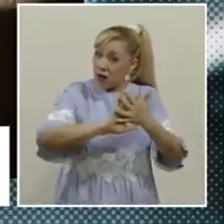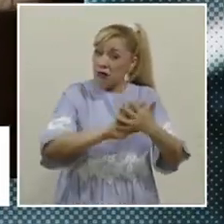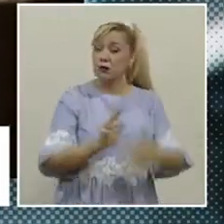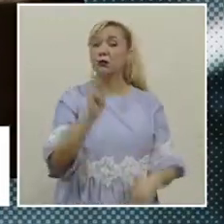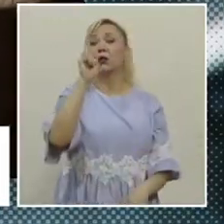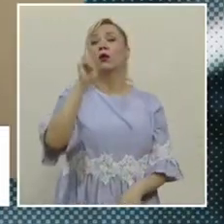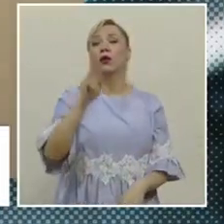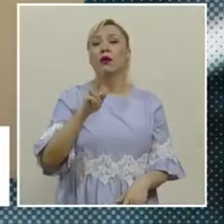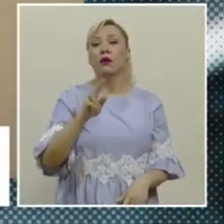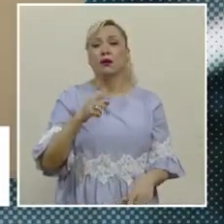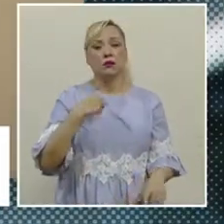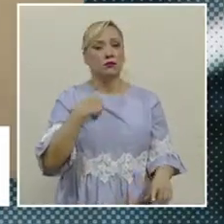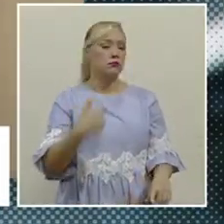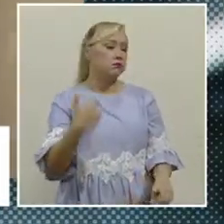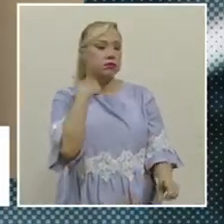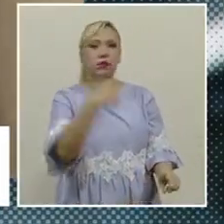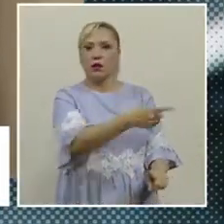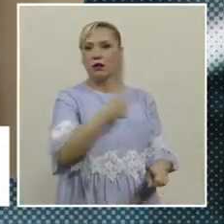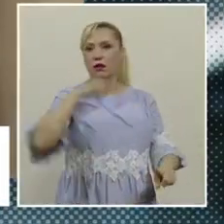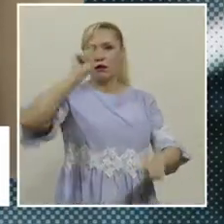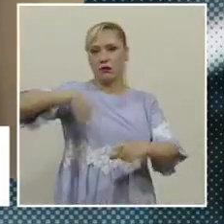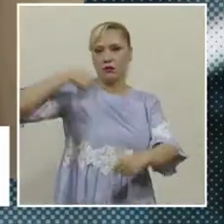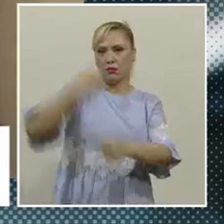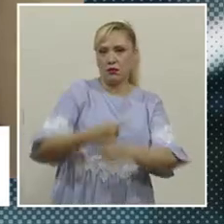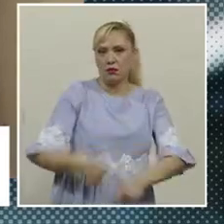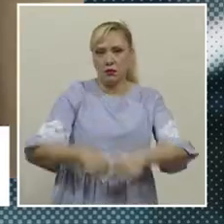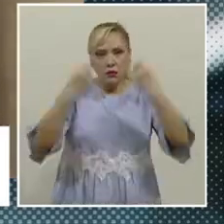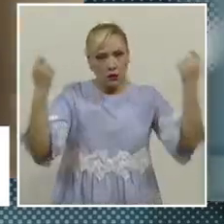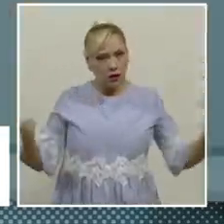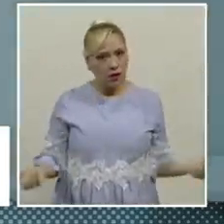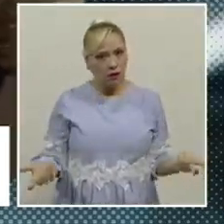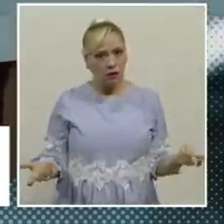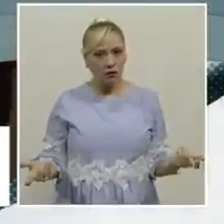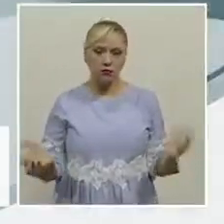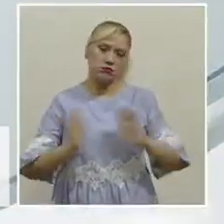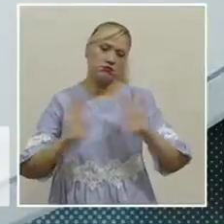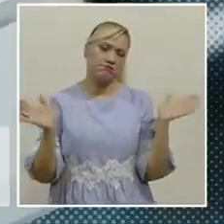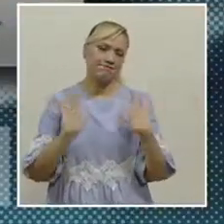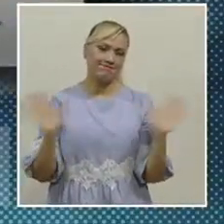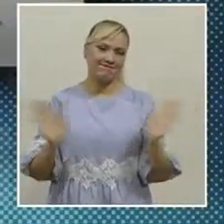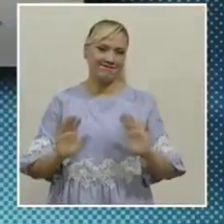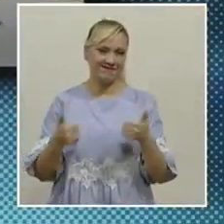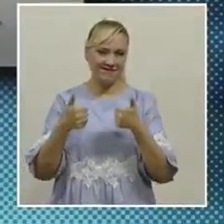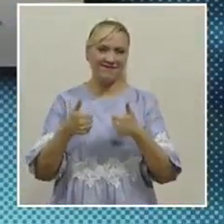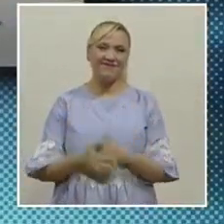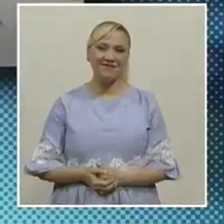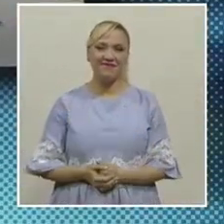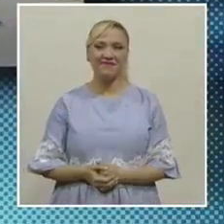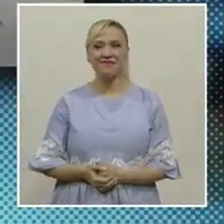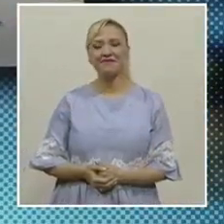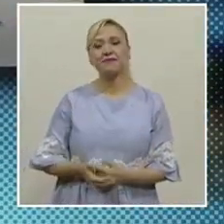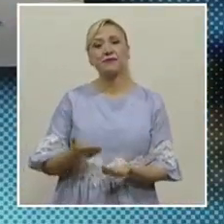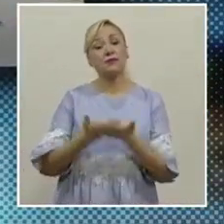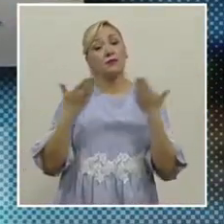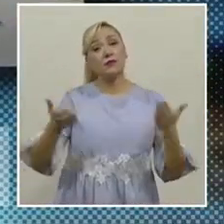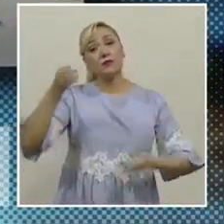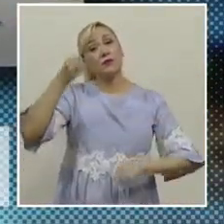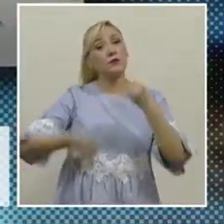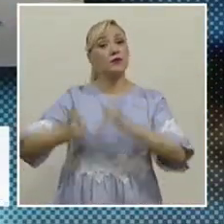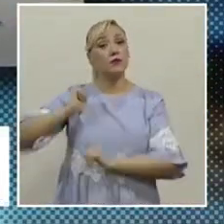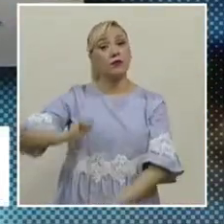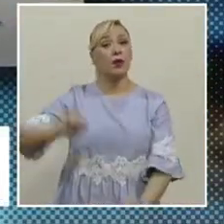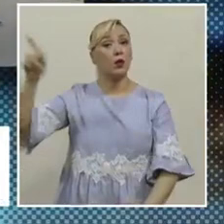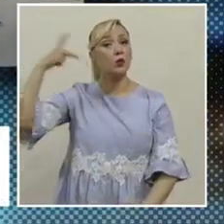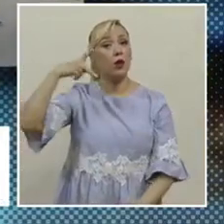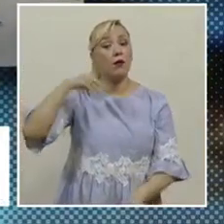un tribunal por haber matado a un hombre que la agredió sexualmente. Las actividades del Poder Judicial de Puebla